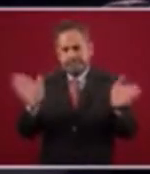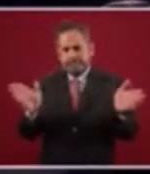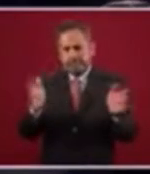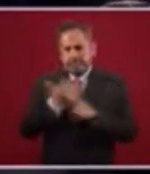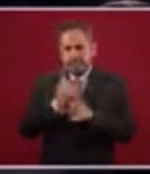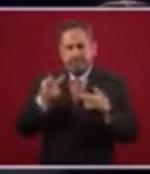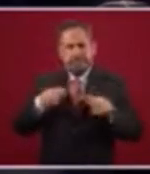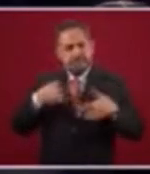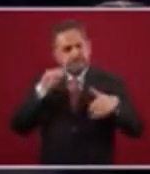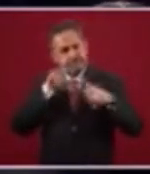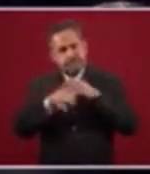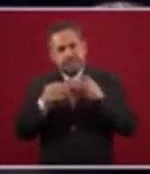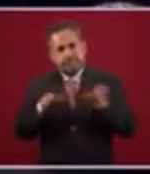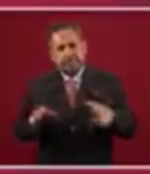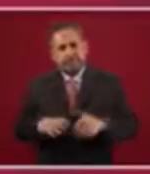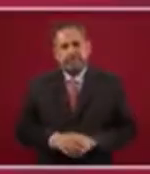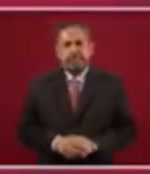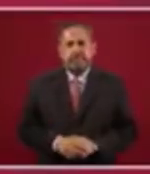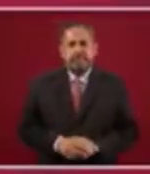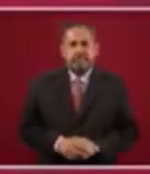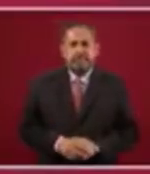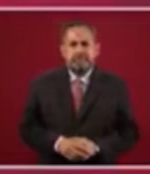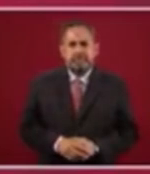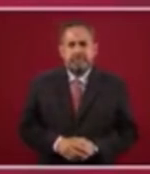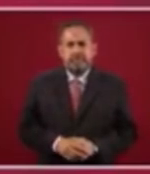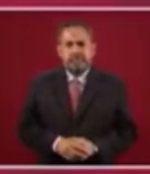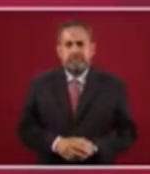sea yo